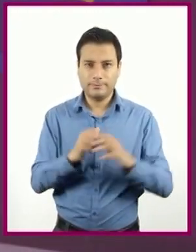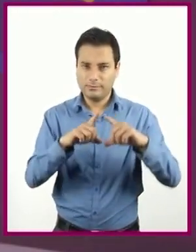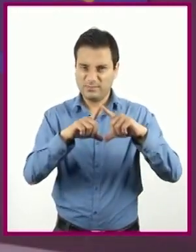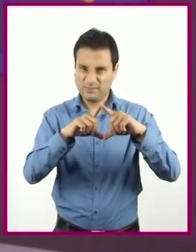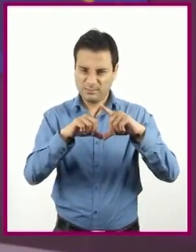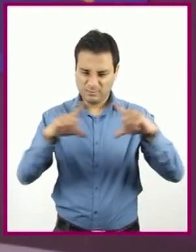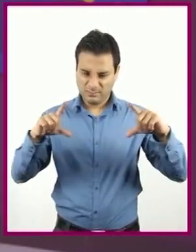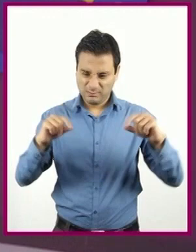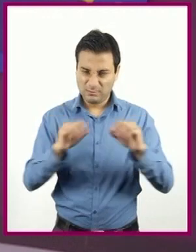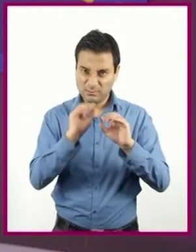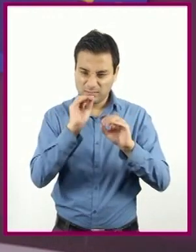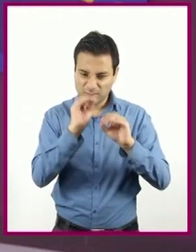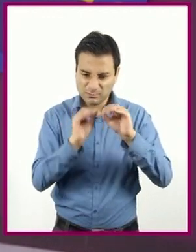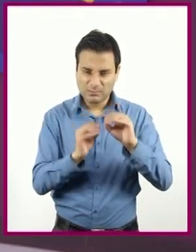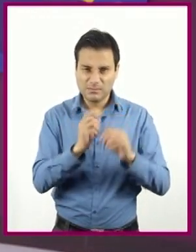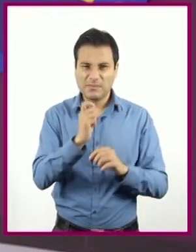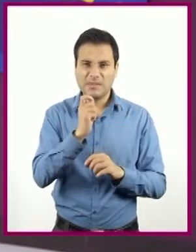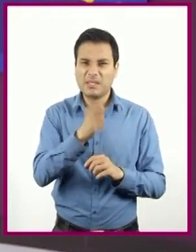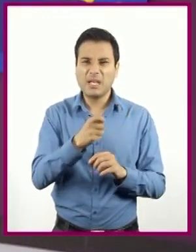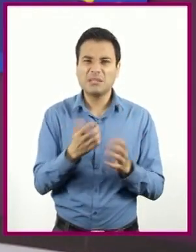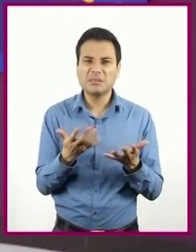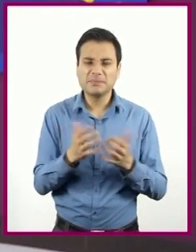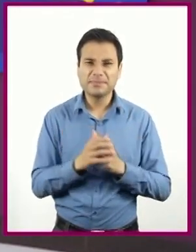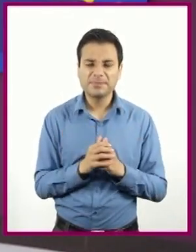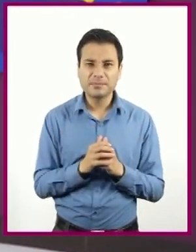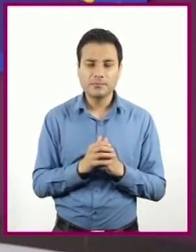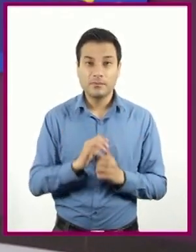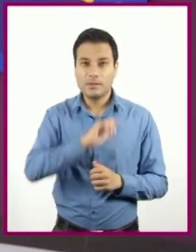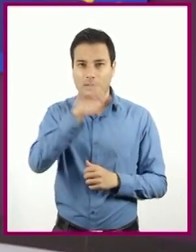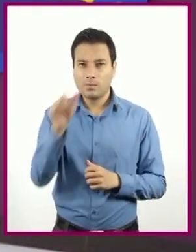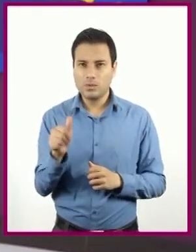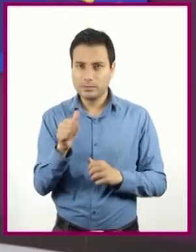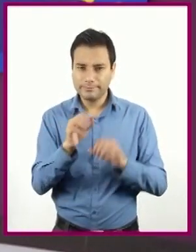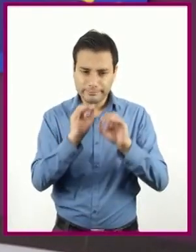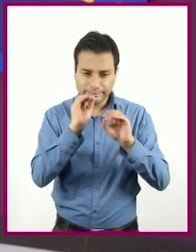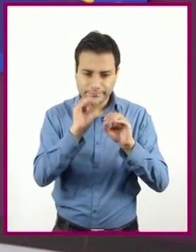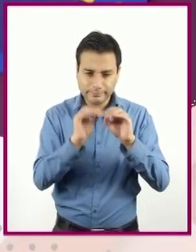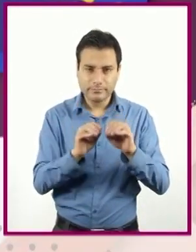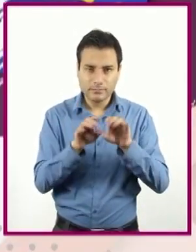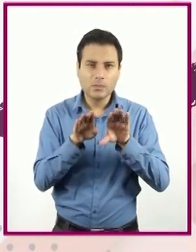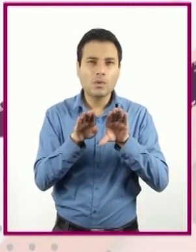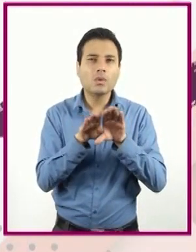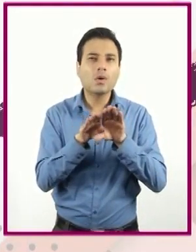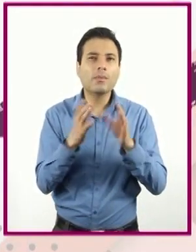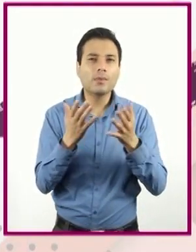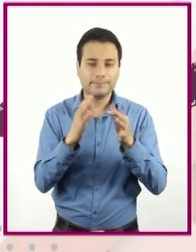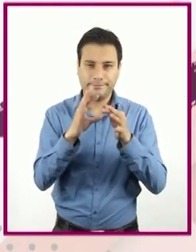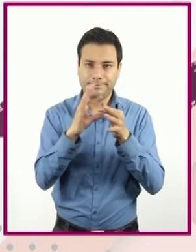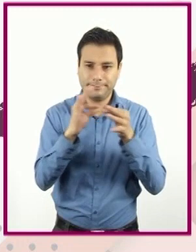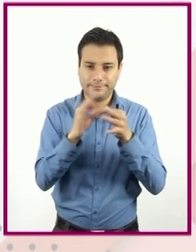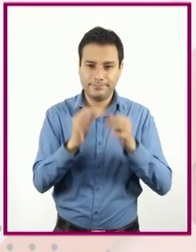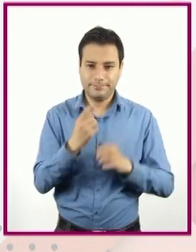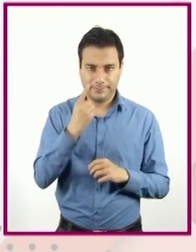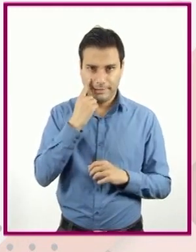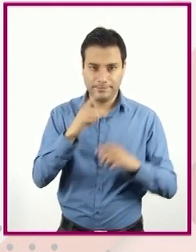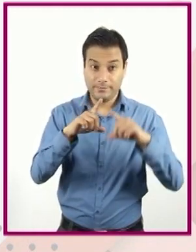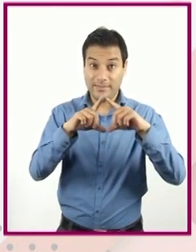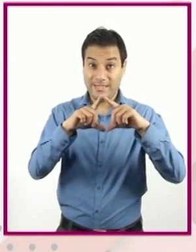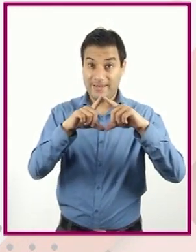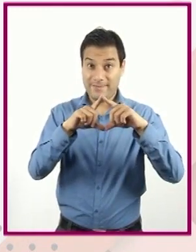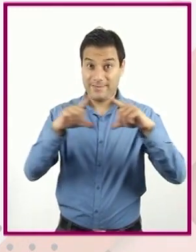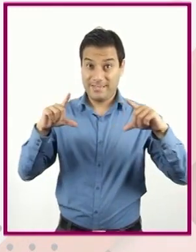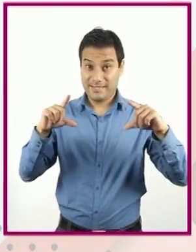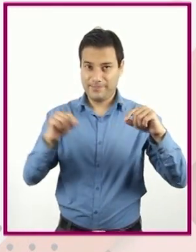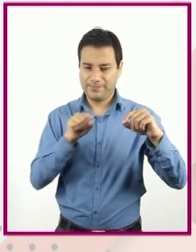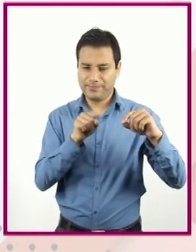ficha de trabajo y después los pasos para la elaboración de esta. Una ficha de trabajo es un recurso